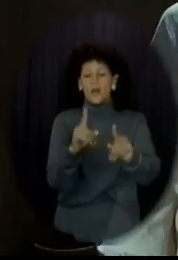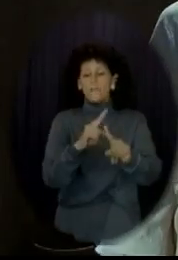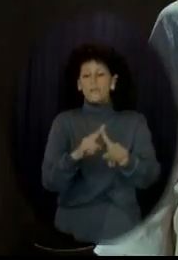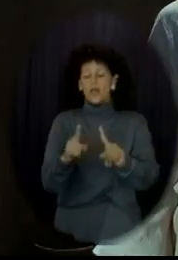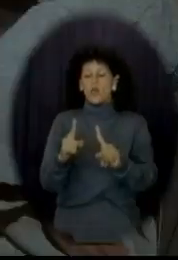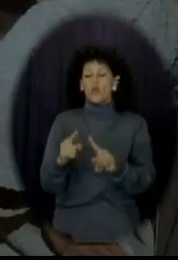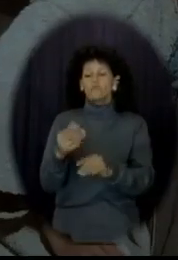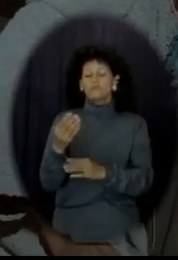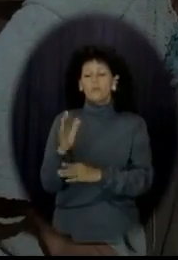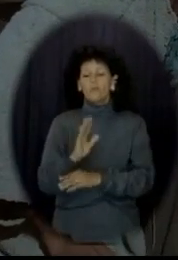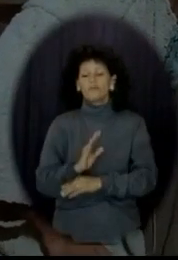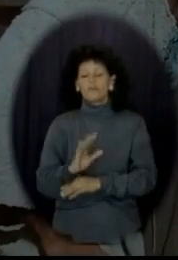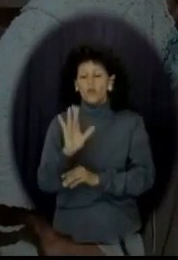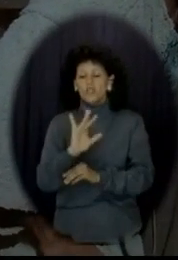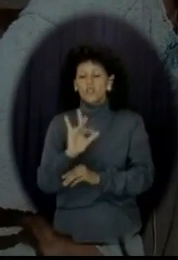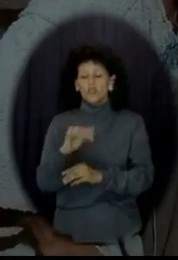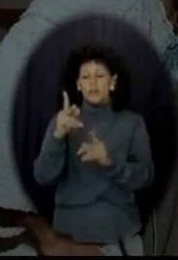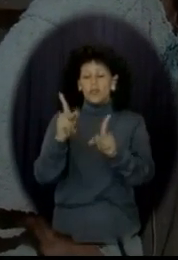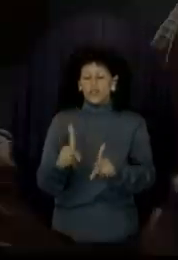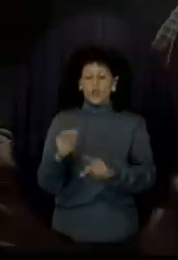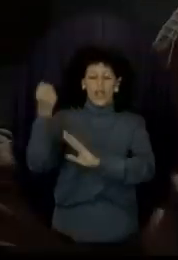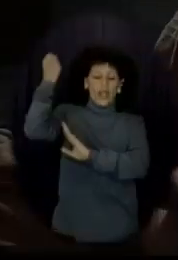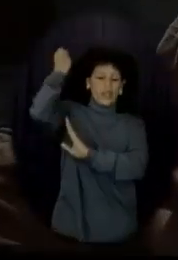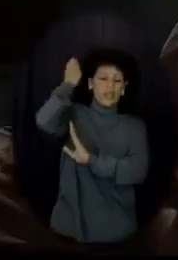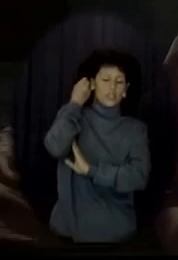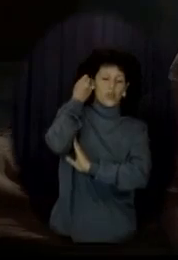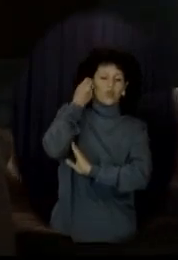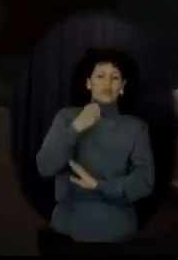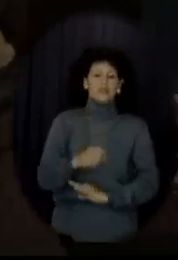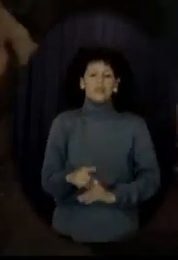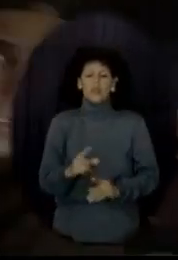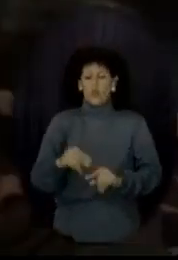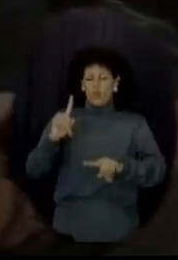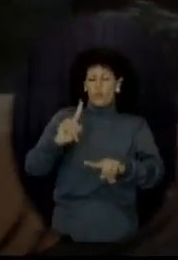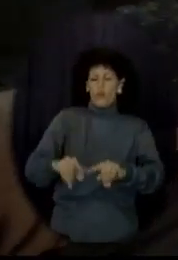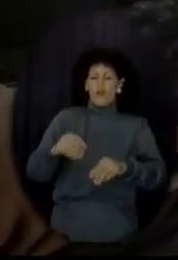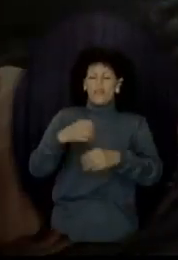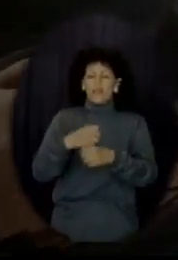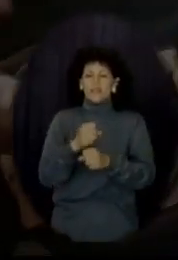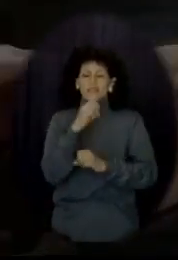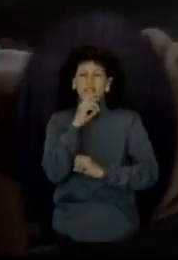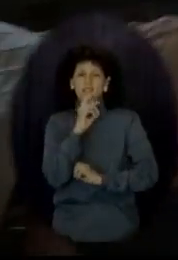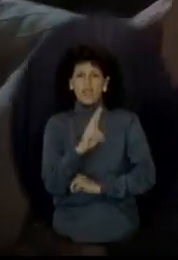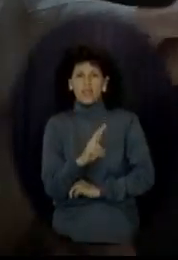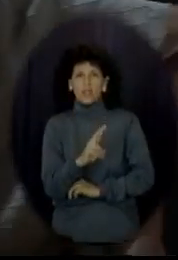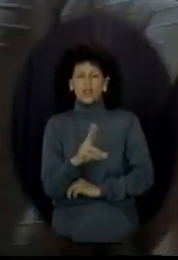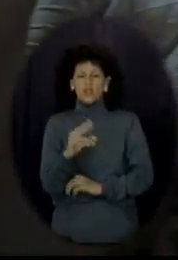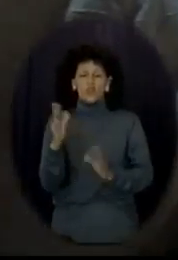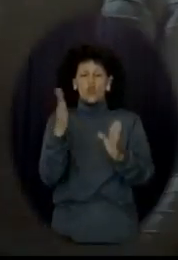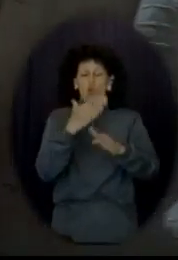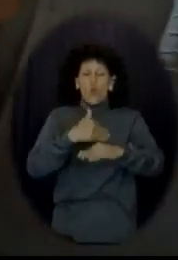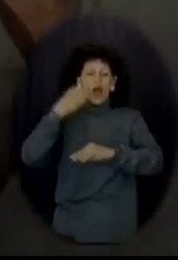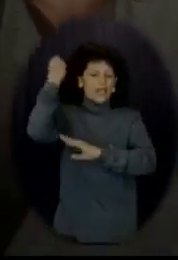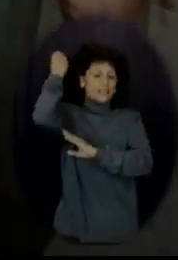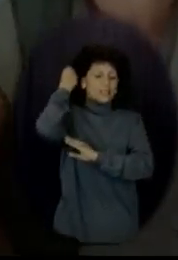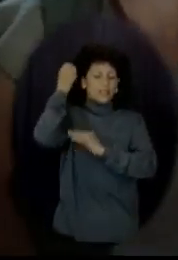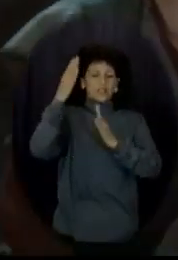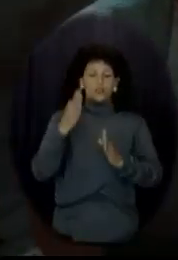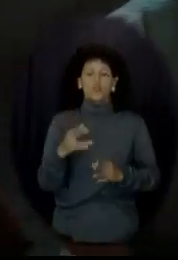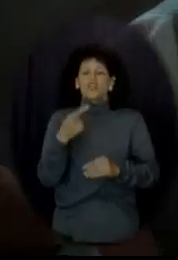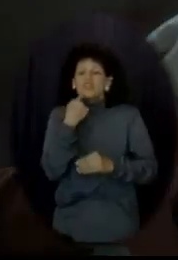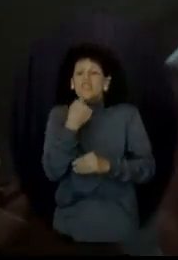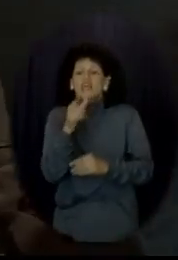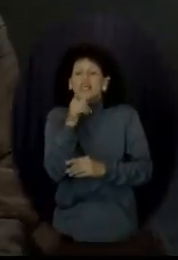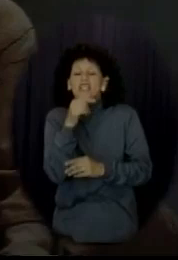aquel que lo traicione. No puede ser. No puede ser. Es imposible. Claro que no hay traidores. Nombra